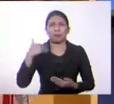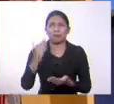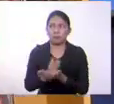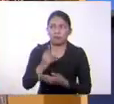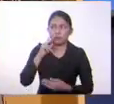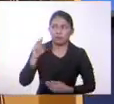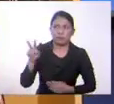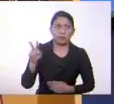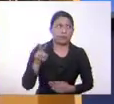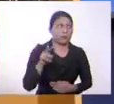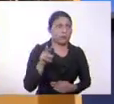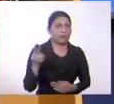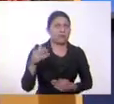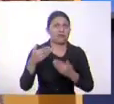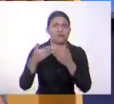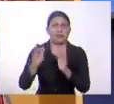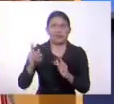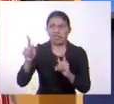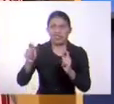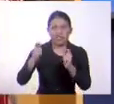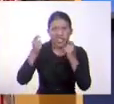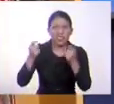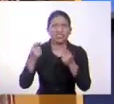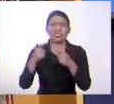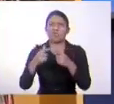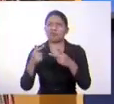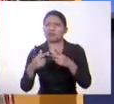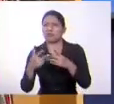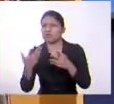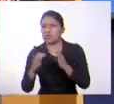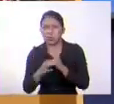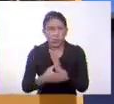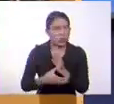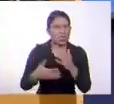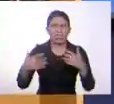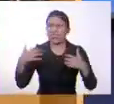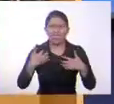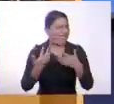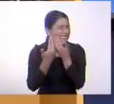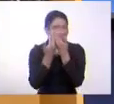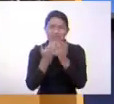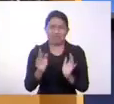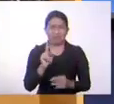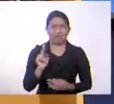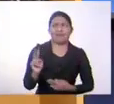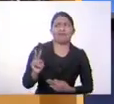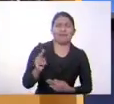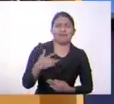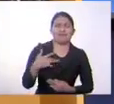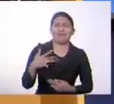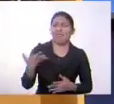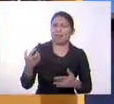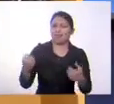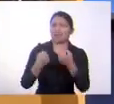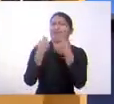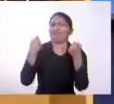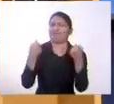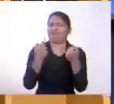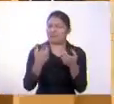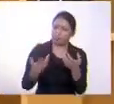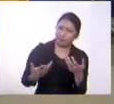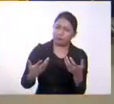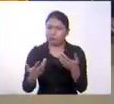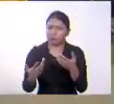encuentras, por ejemplo, con otro tipo de celebraciones, formas de vida. Y entonces son culturas diferentes porque en esos